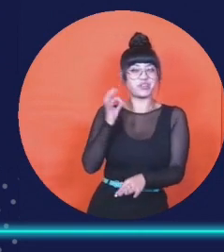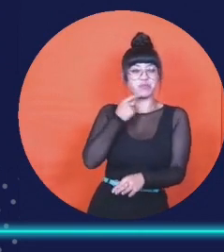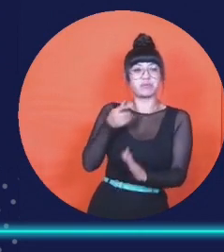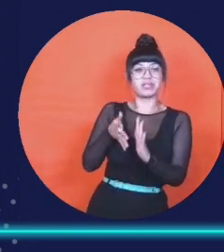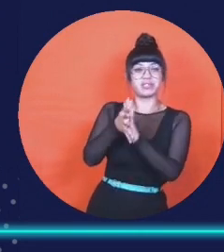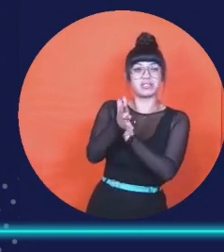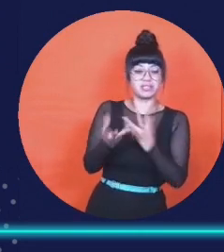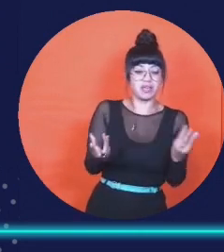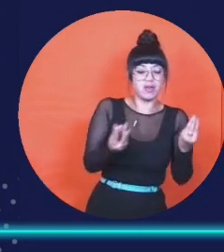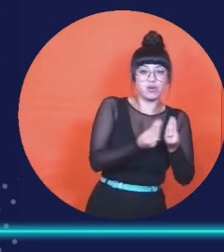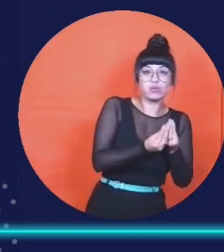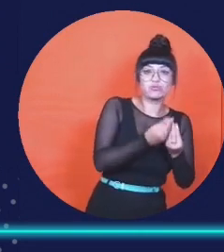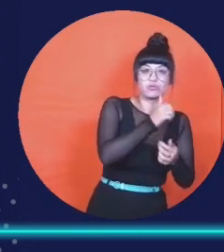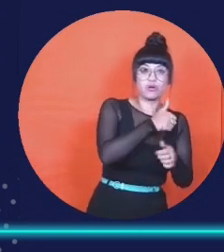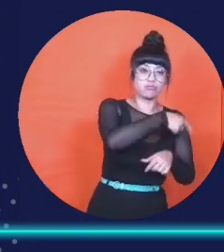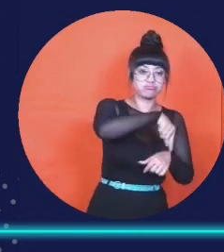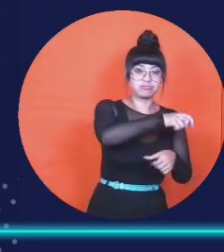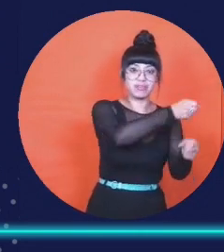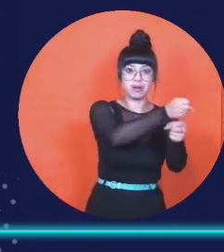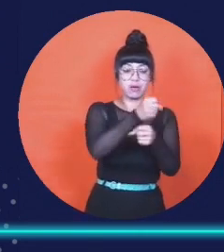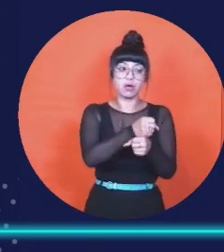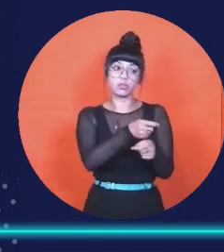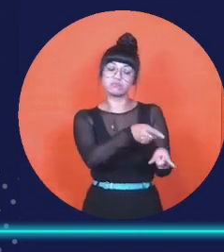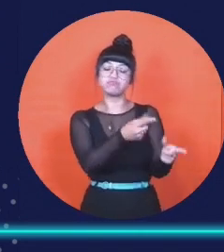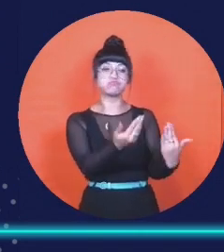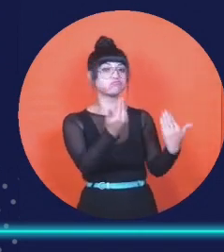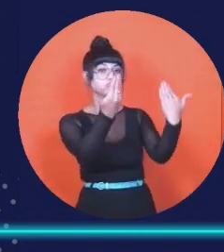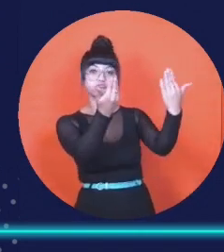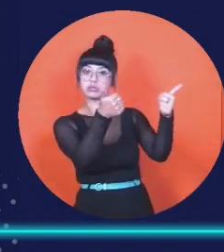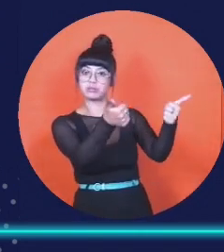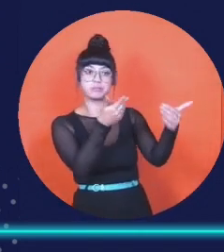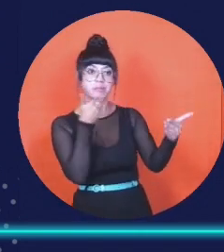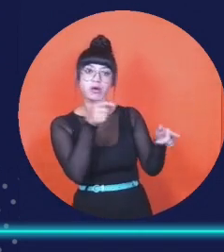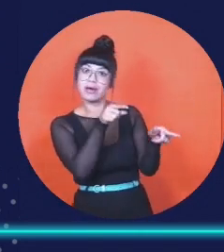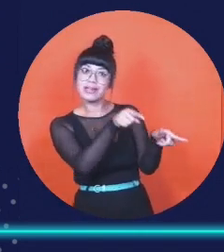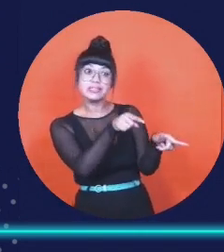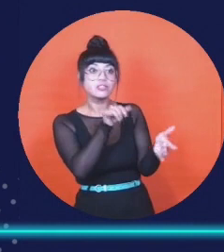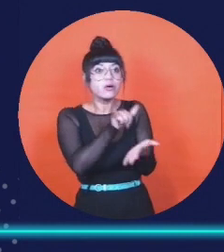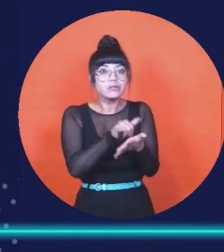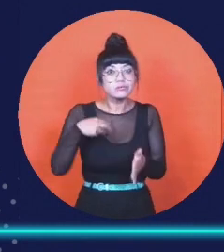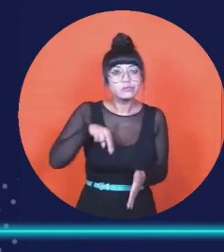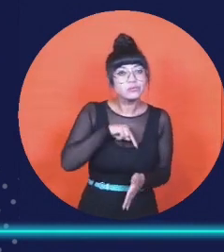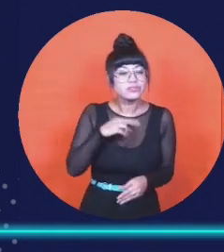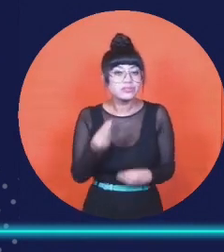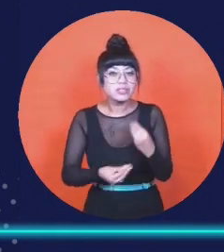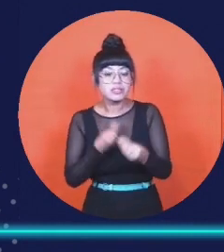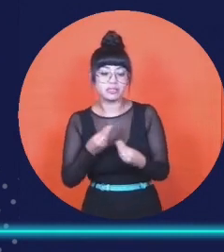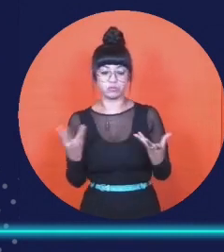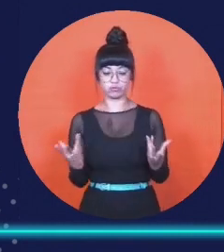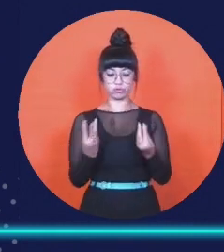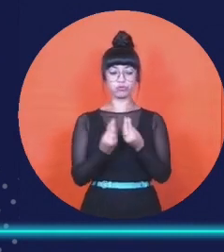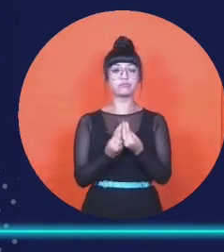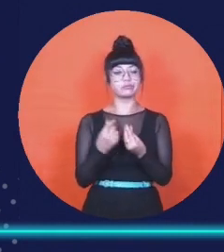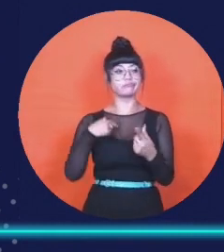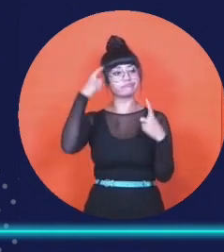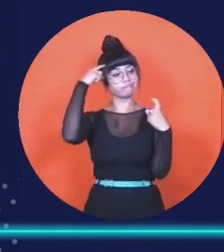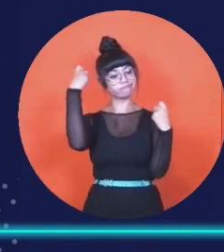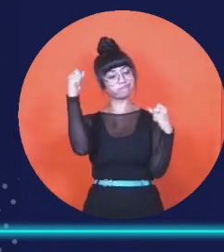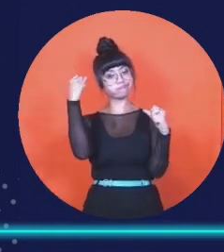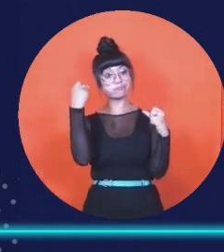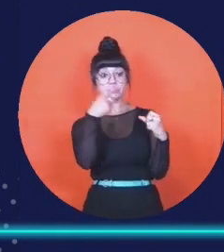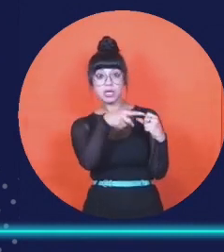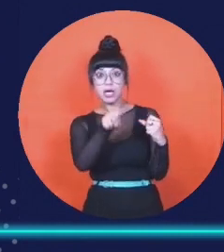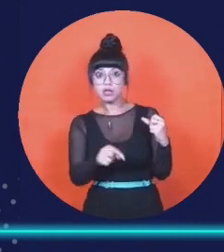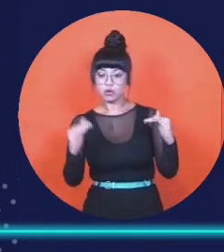socios, los empleados, la gente que trabaja con nosotros es súper valiosa. Y nosotros somos una compañía que realmente se preocupa porque el